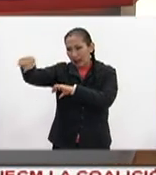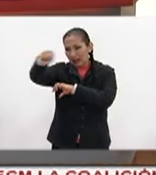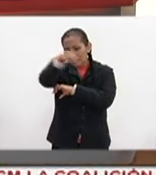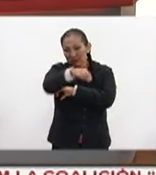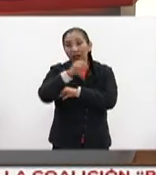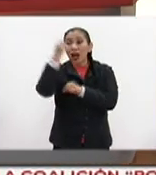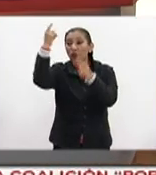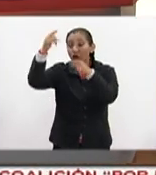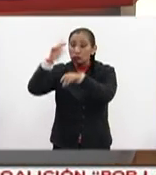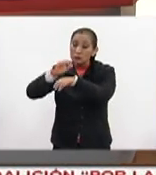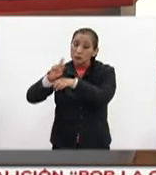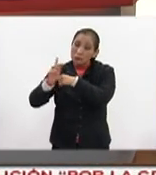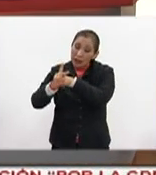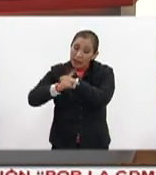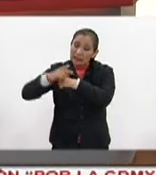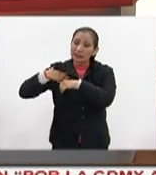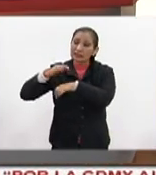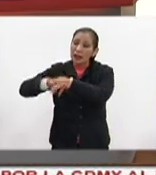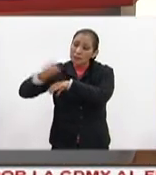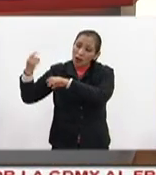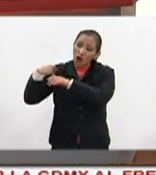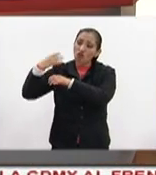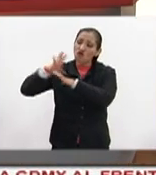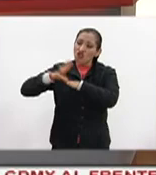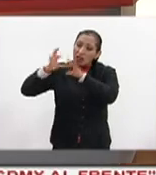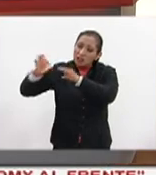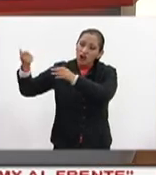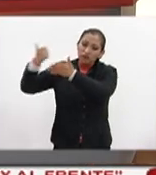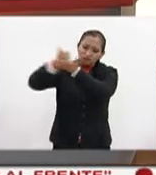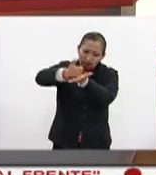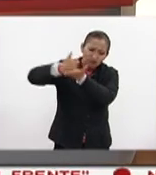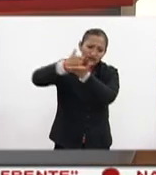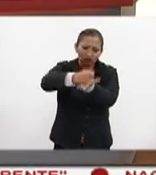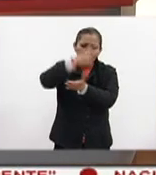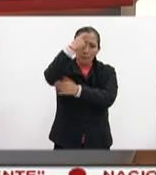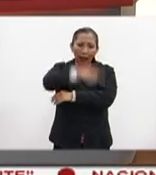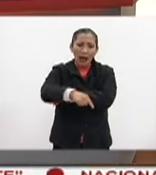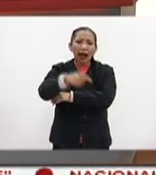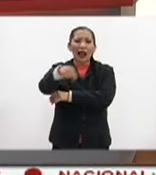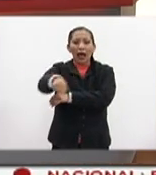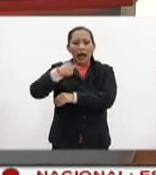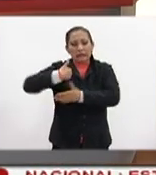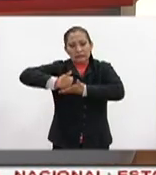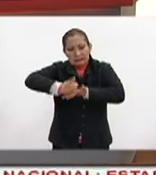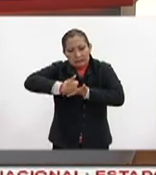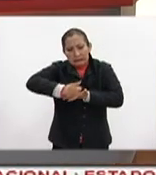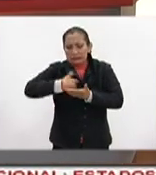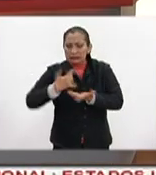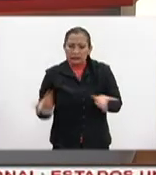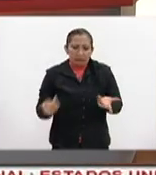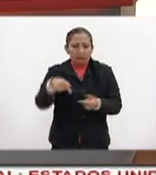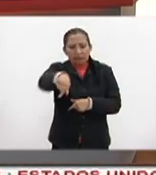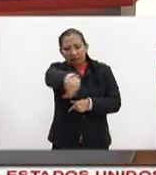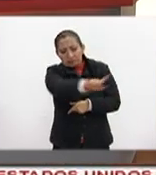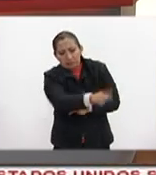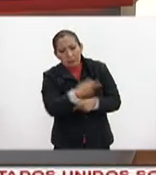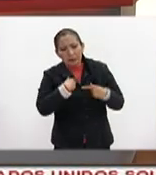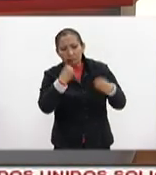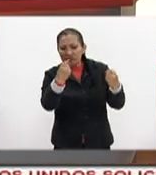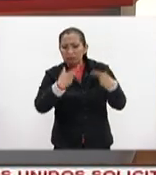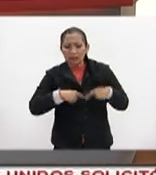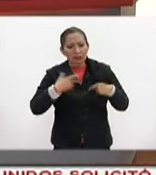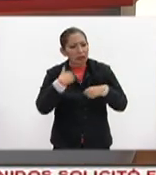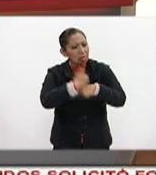hay países amigos, fundaciones que se han unido precisamente para tratar de paliar, de ayudar a los miles